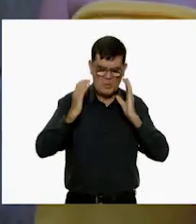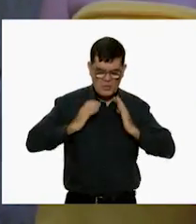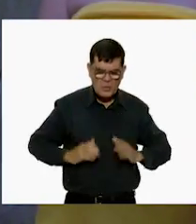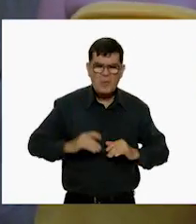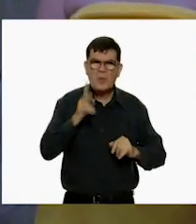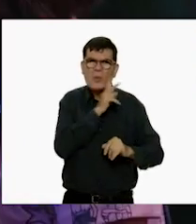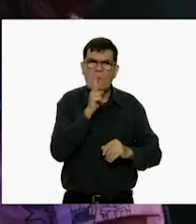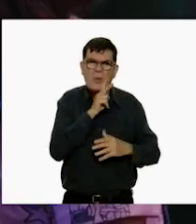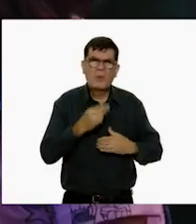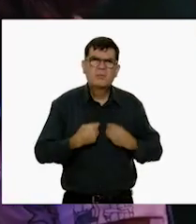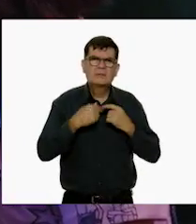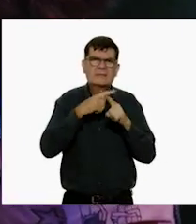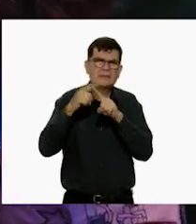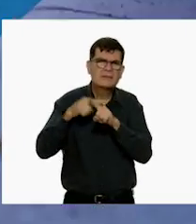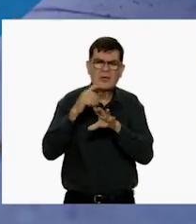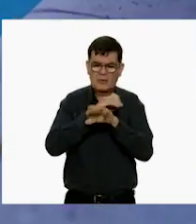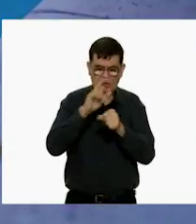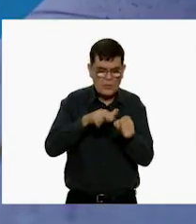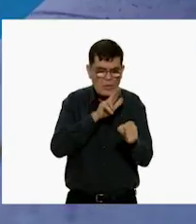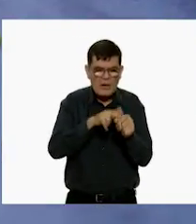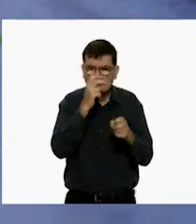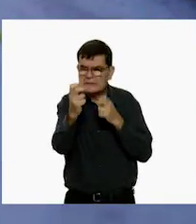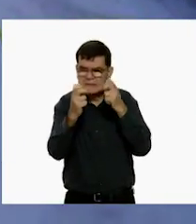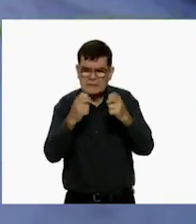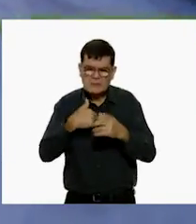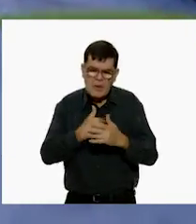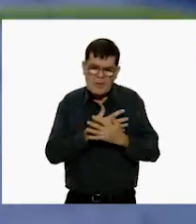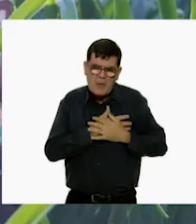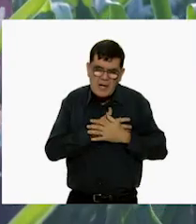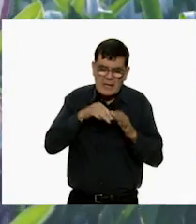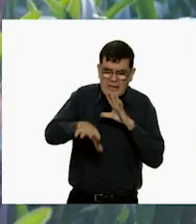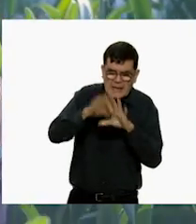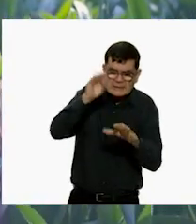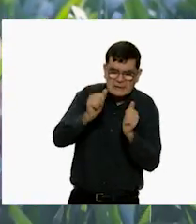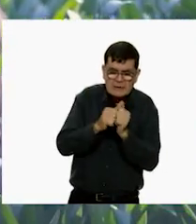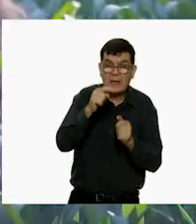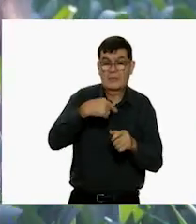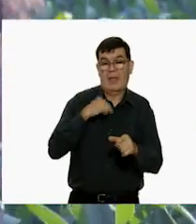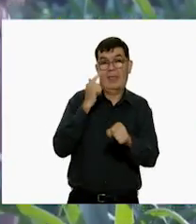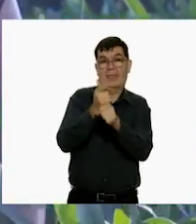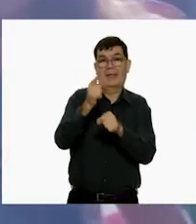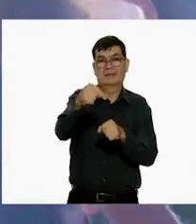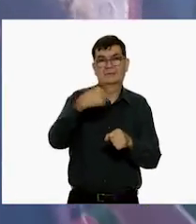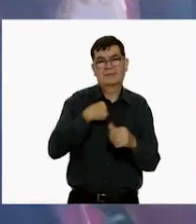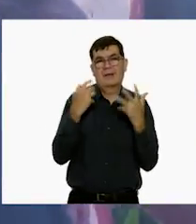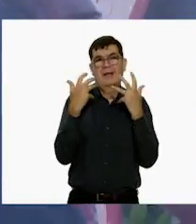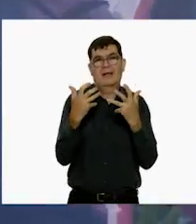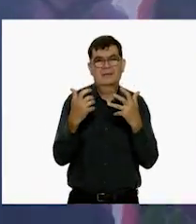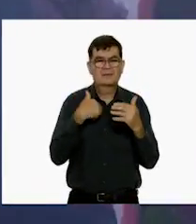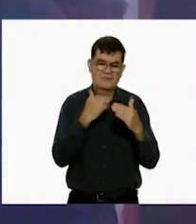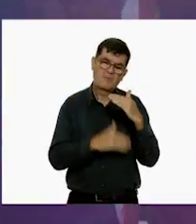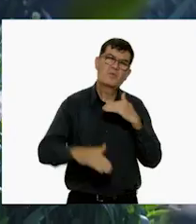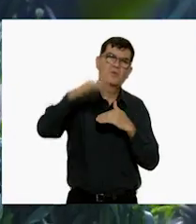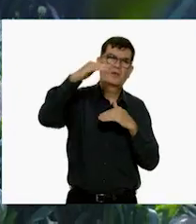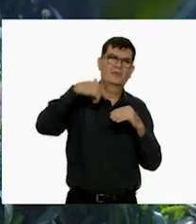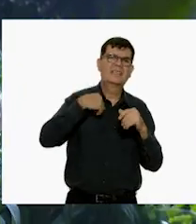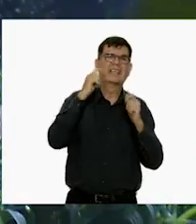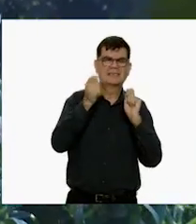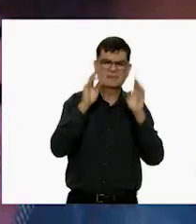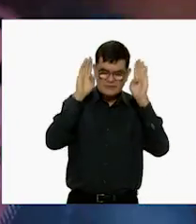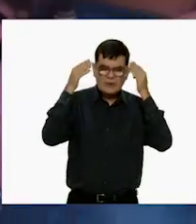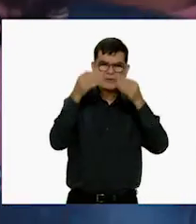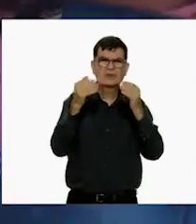respirar. Conocer la naturaleza me hizo amarla y encontrar mi vocación para más grande decir, creo que lo mío es